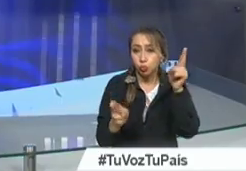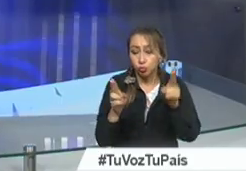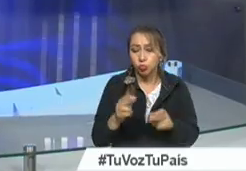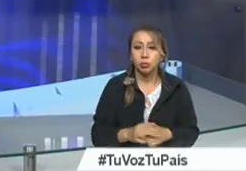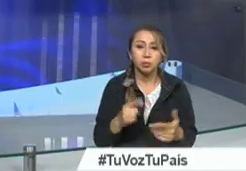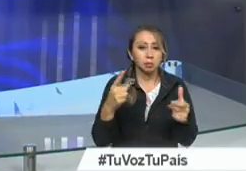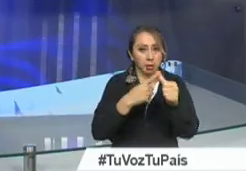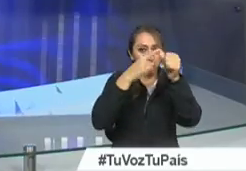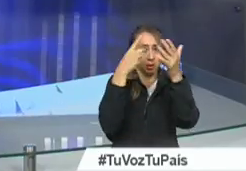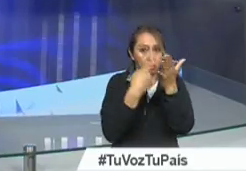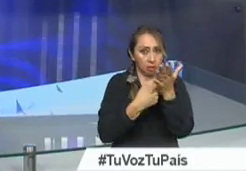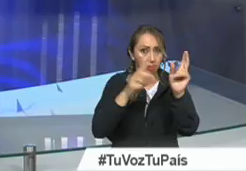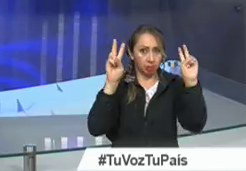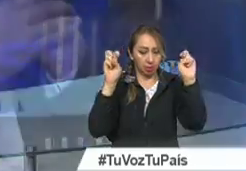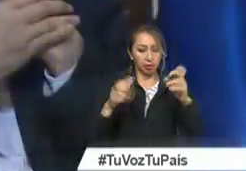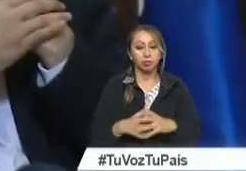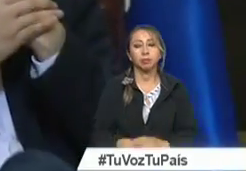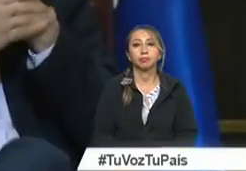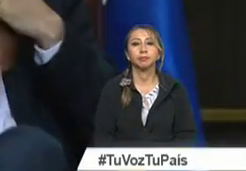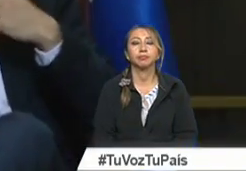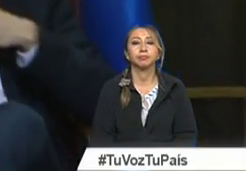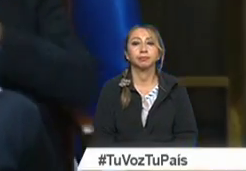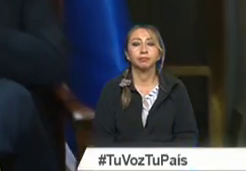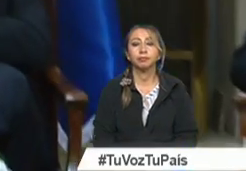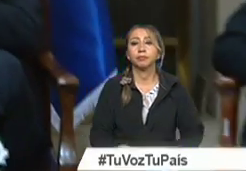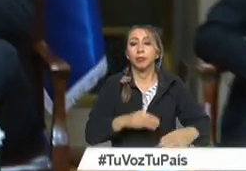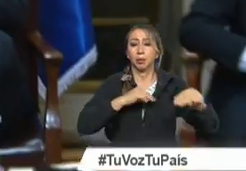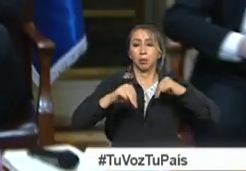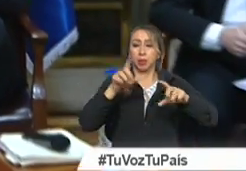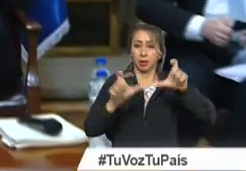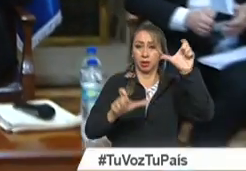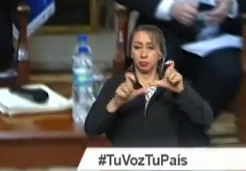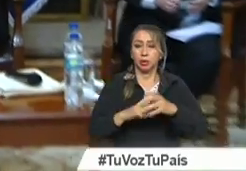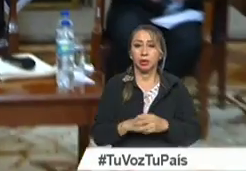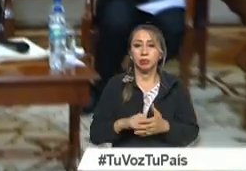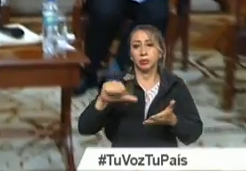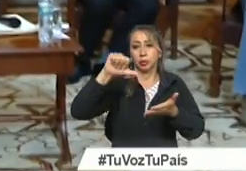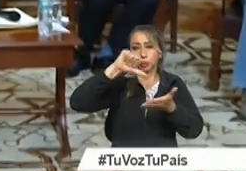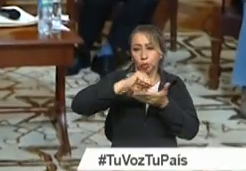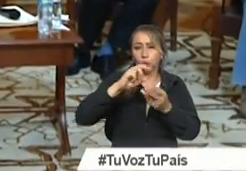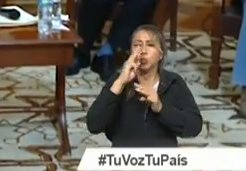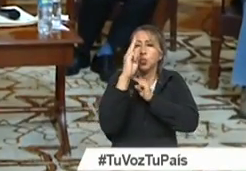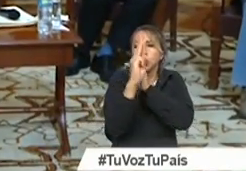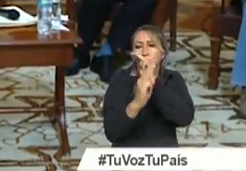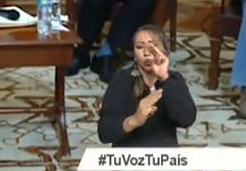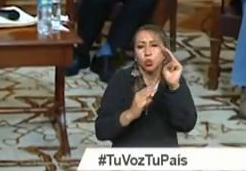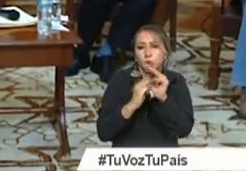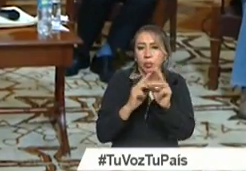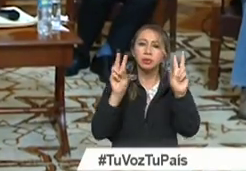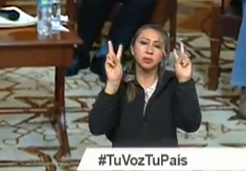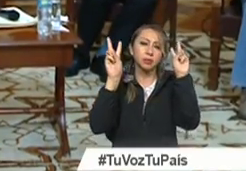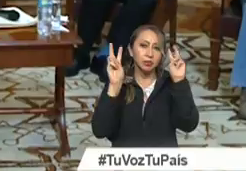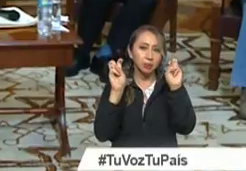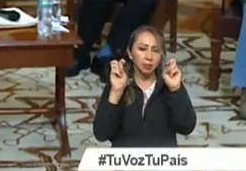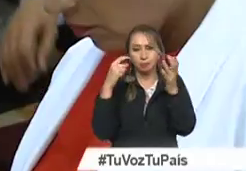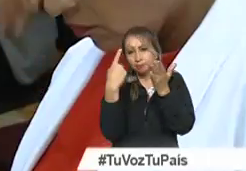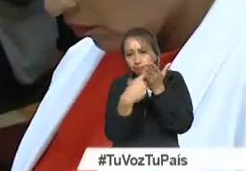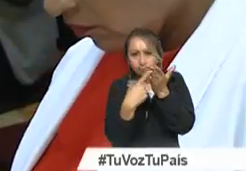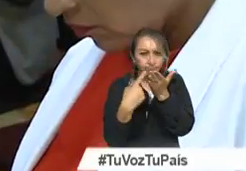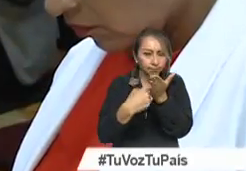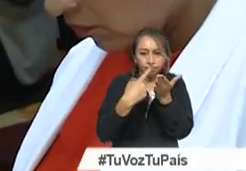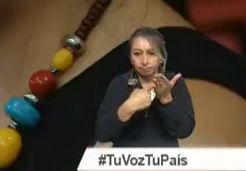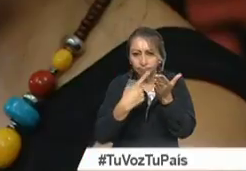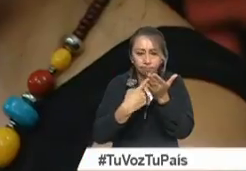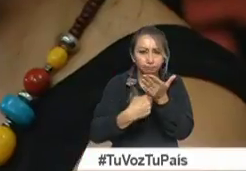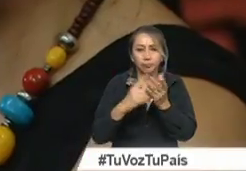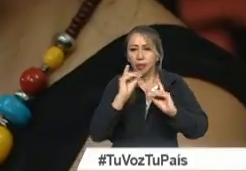análisis la movilidad humana y la ciudadanía universal fueron los temas que se discutieron en la primera